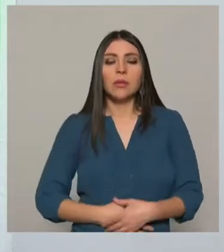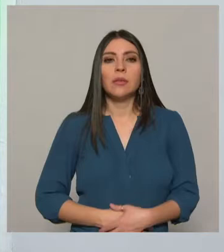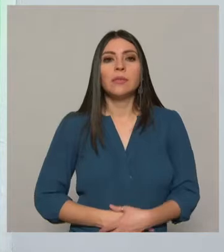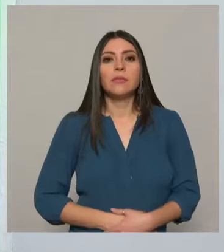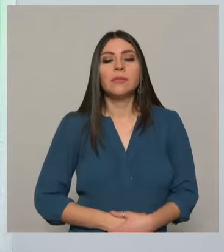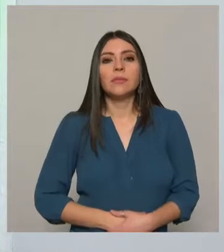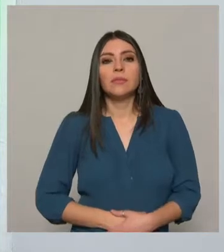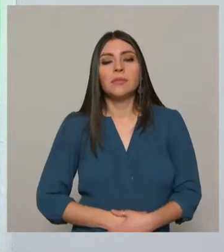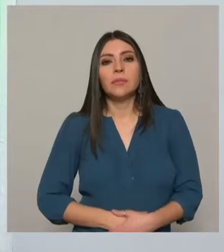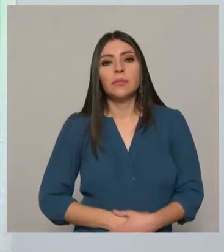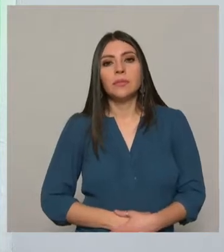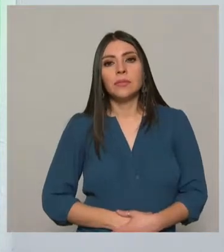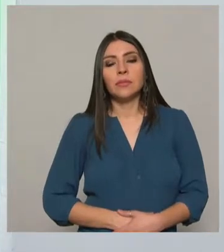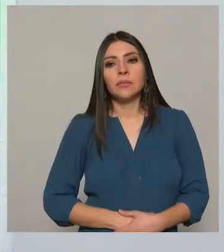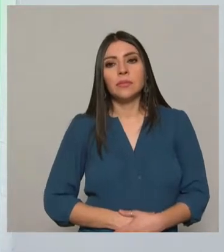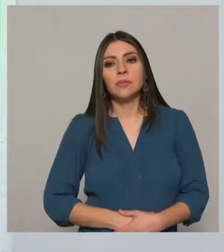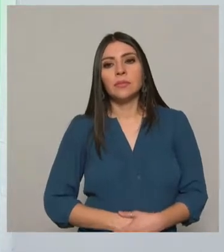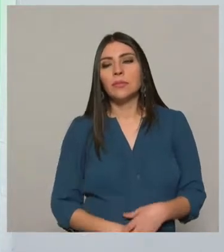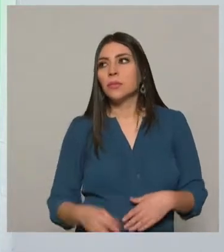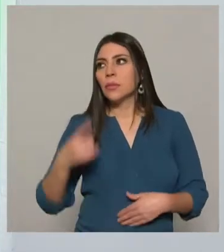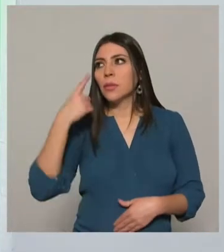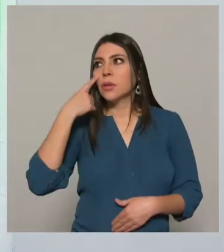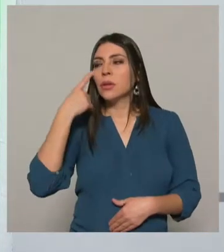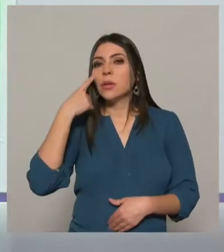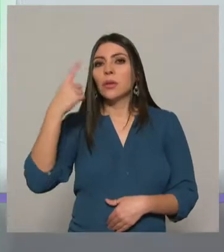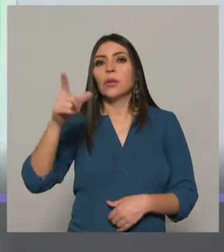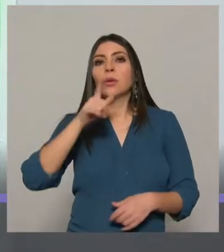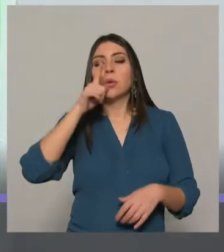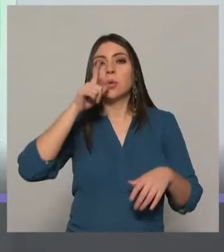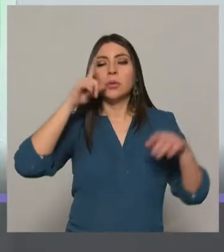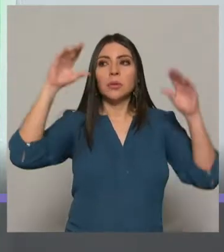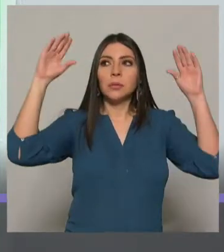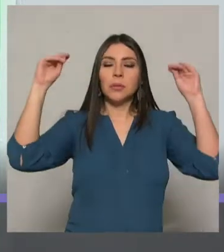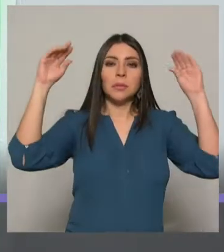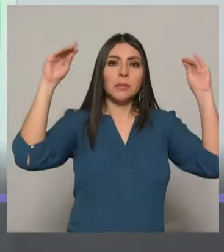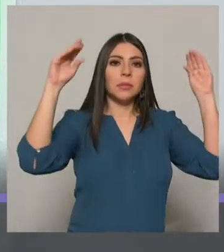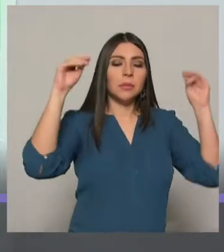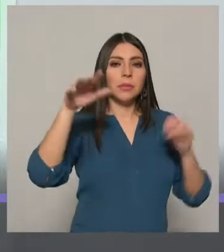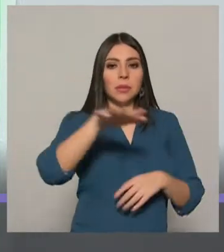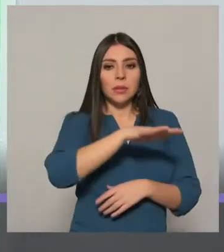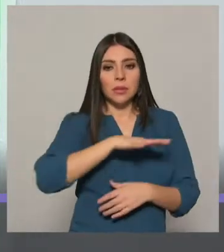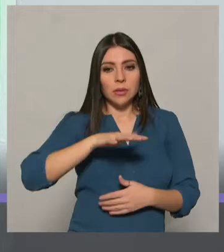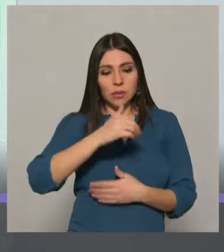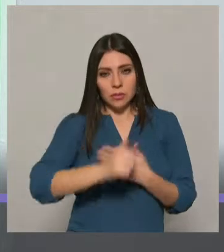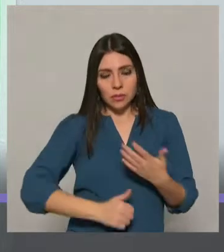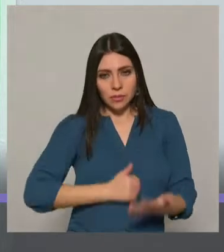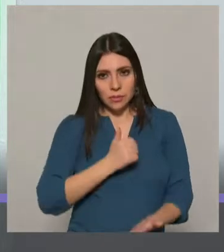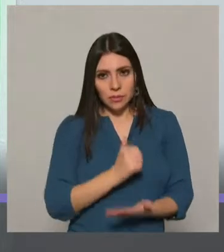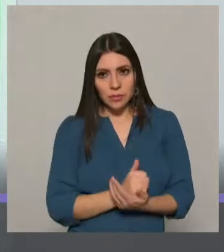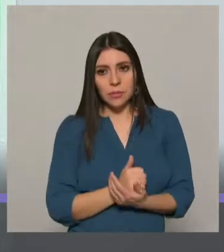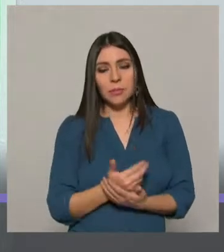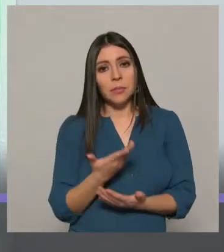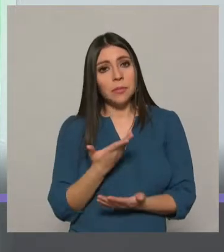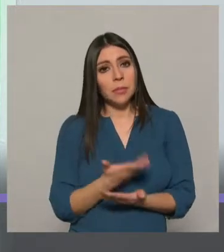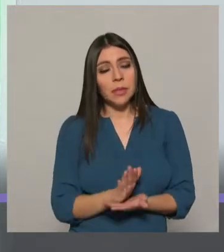vemos luminarias apagadas por toda la ciudad, y más grave aún, no obstante de que el